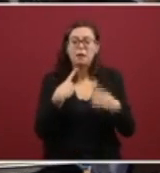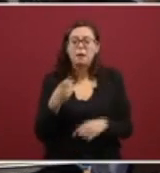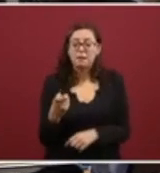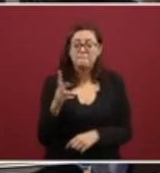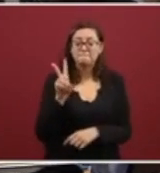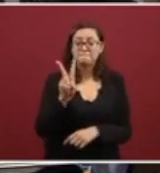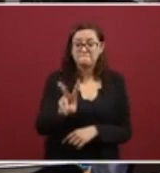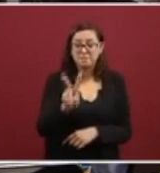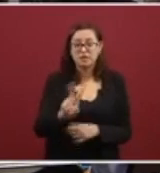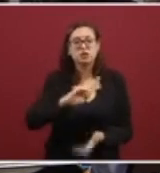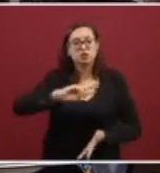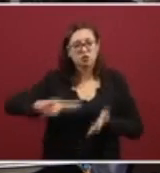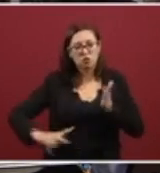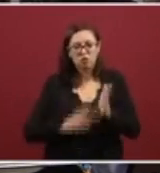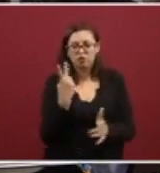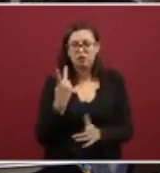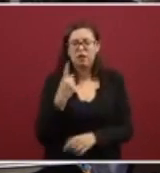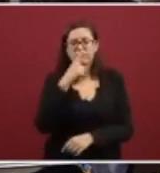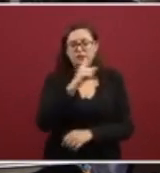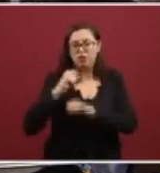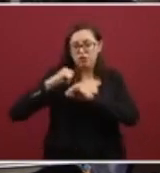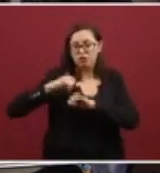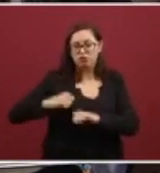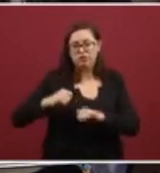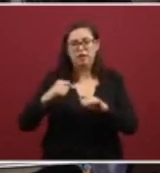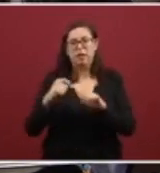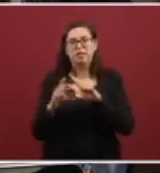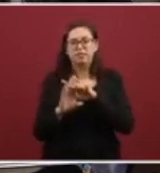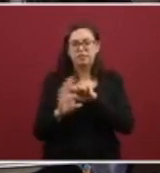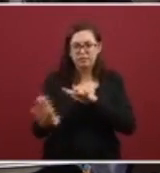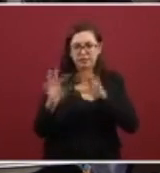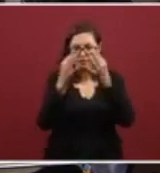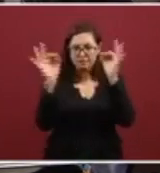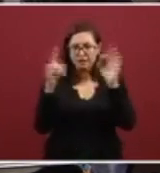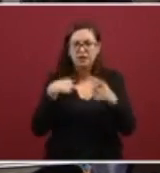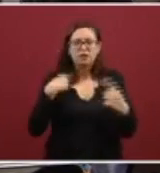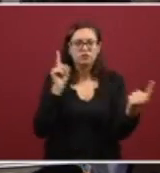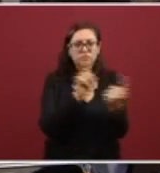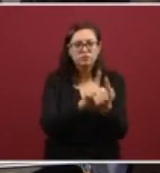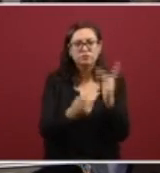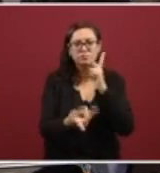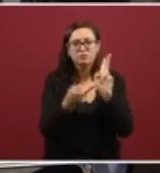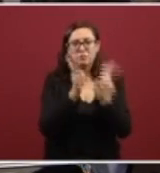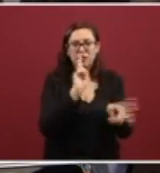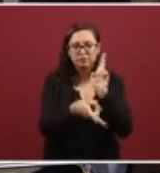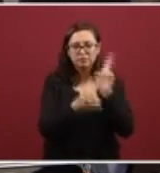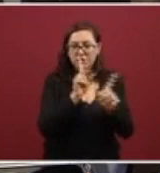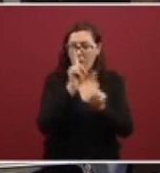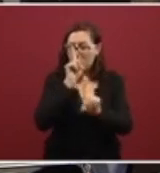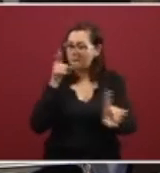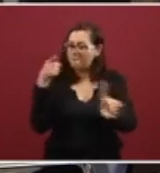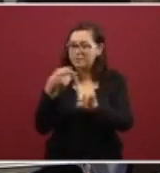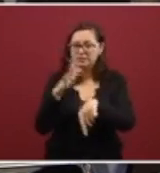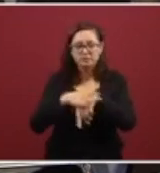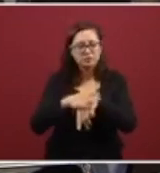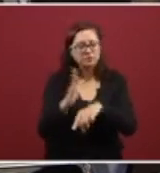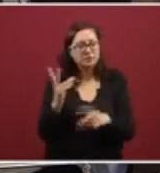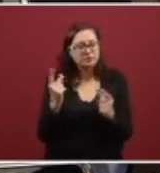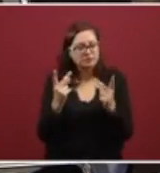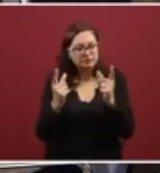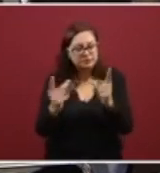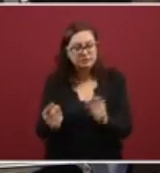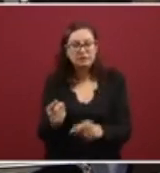encuentro con autoridades norteamericanas migratorias y ese es uno de los objetivos principalísimos, que garanticen que